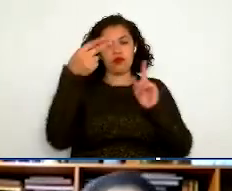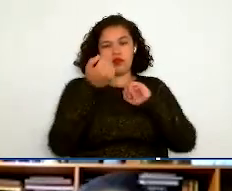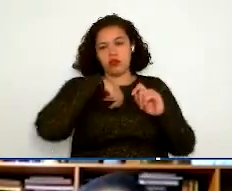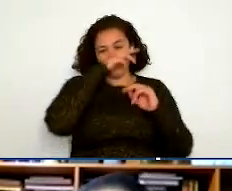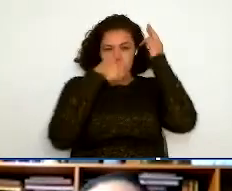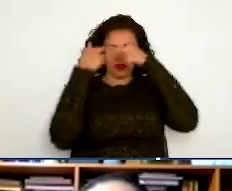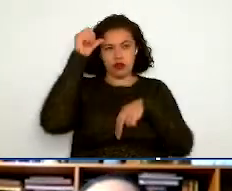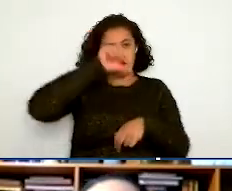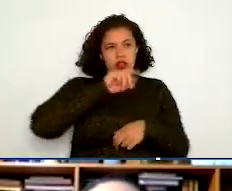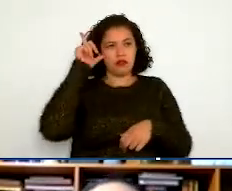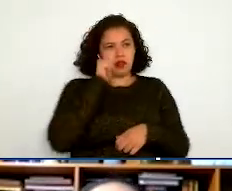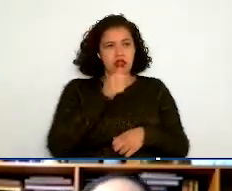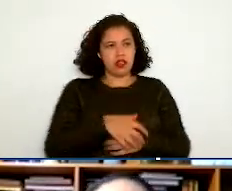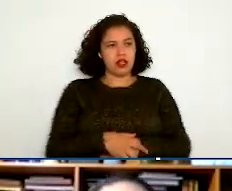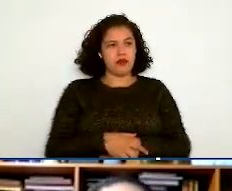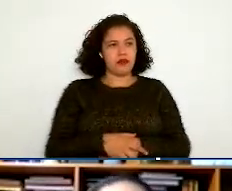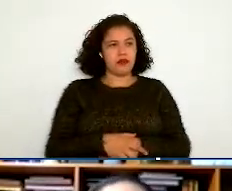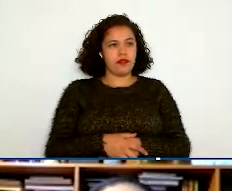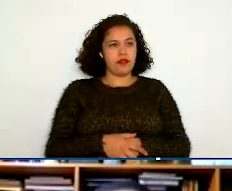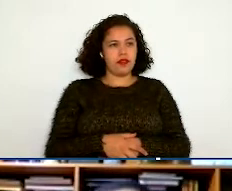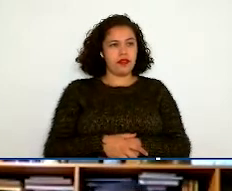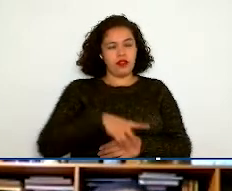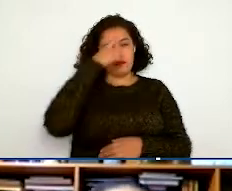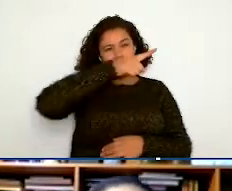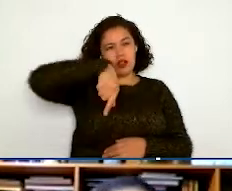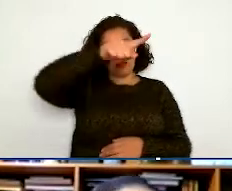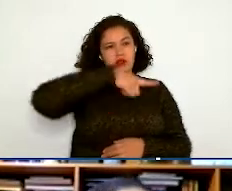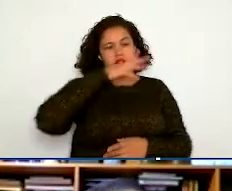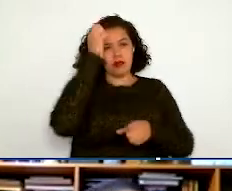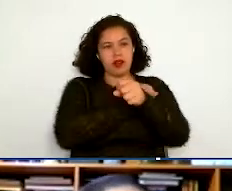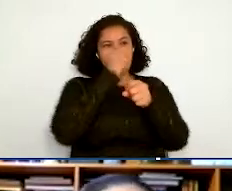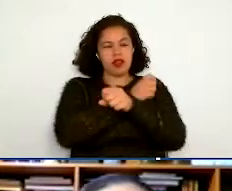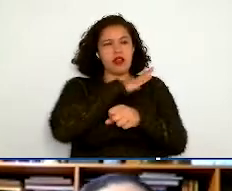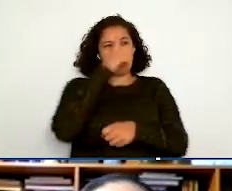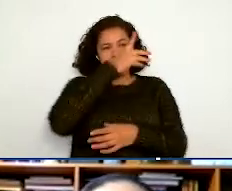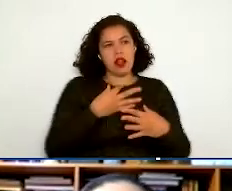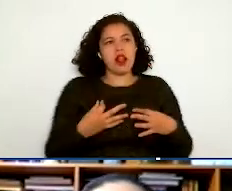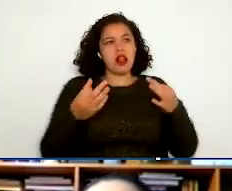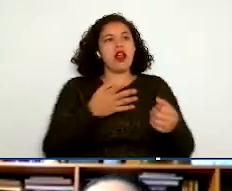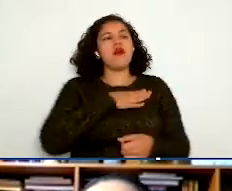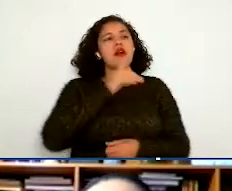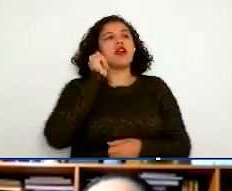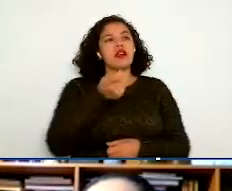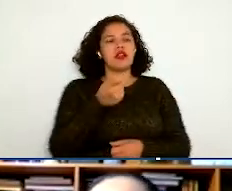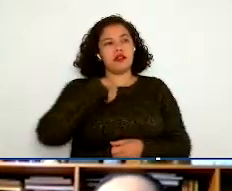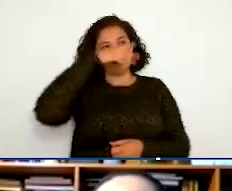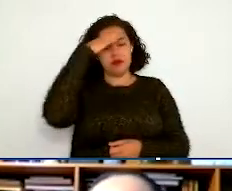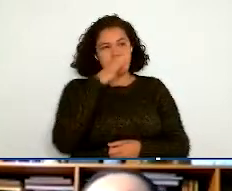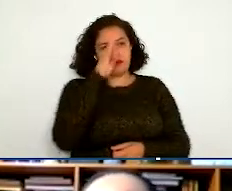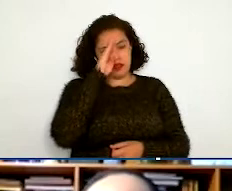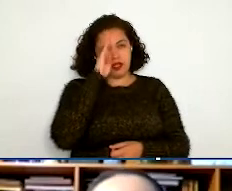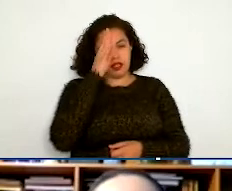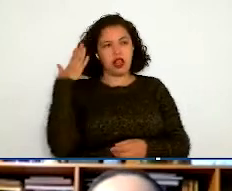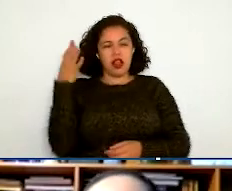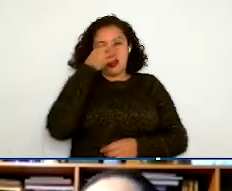analizar hoy y mañana, ¿qué sería para ustedes una buena práctica de calidad? Tomando en consideración esto que vimos hace